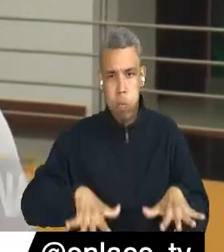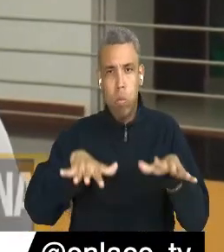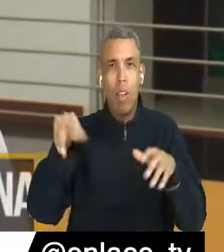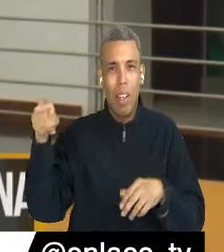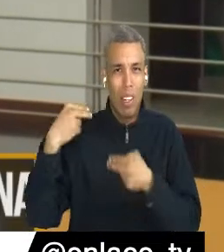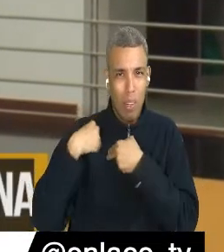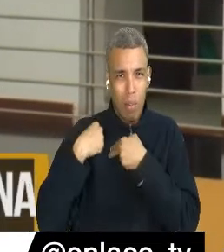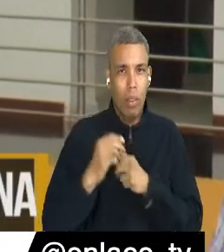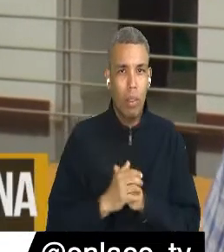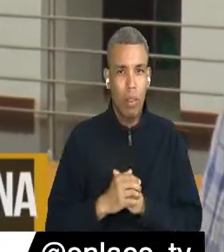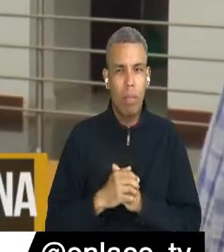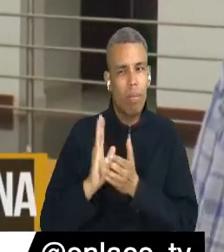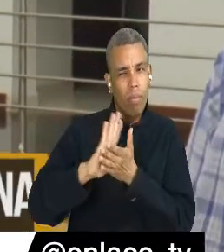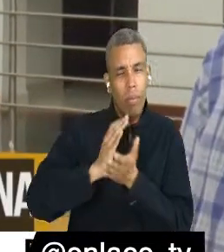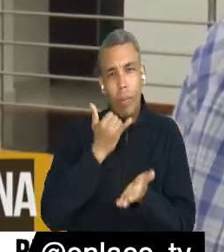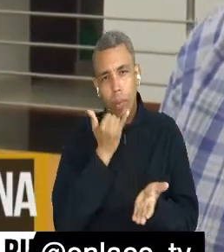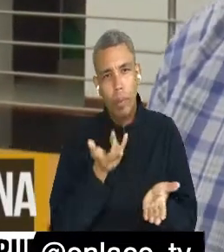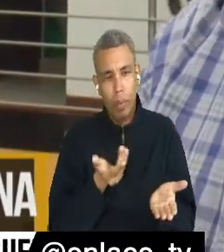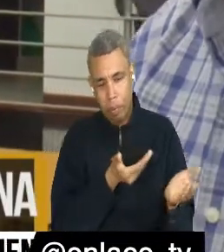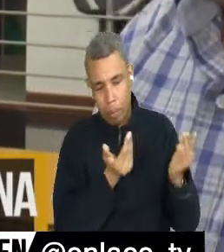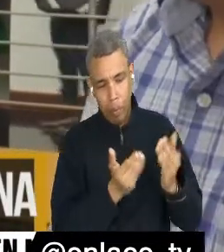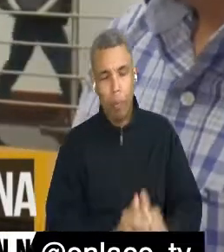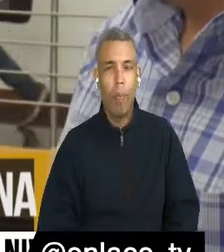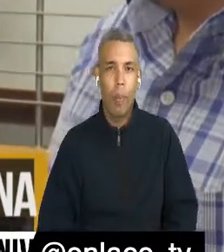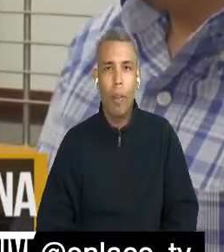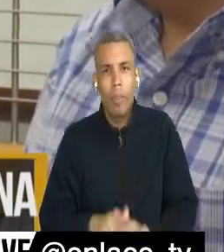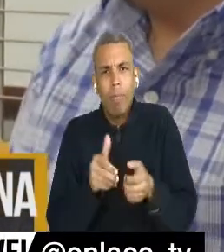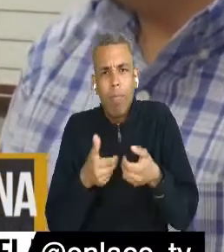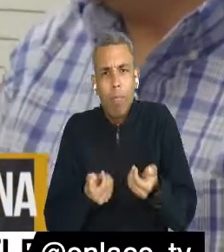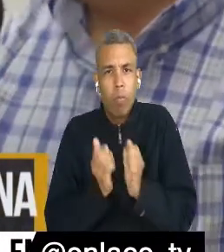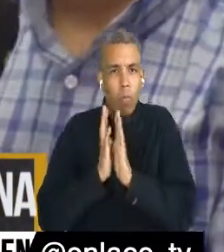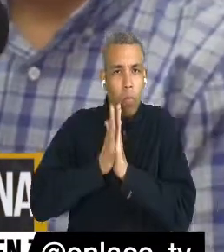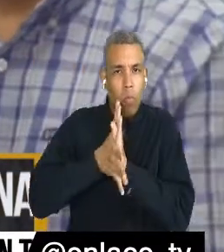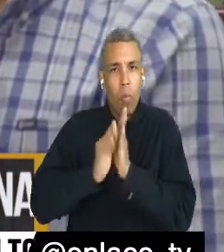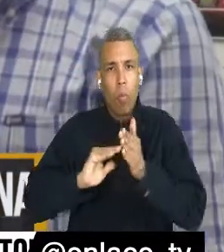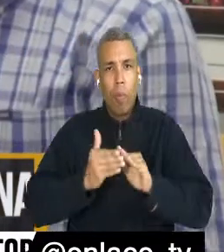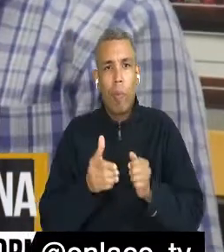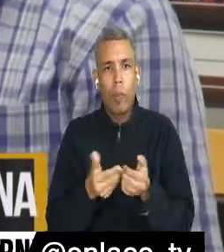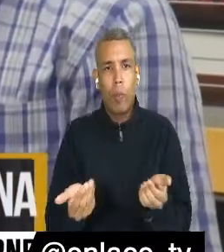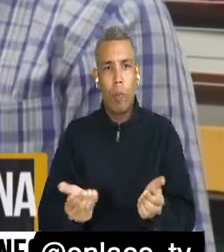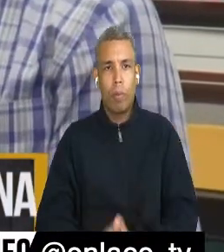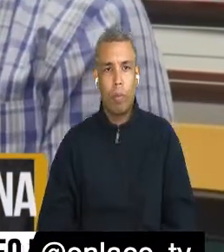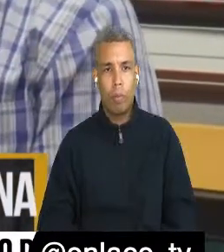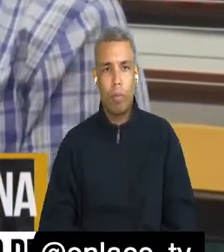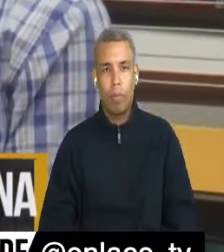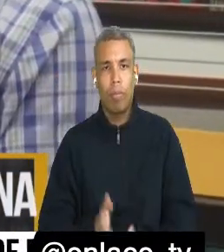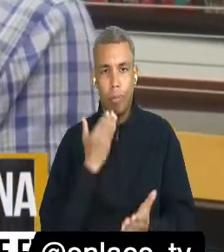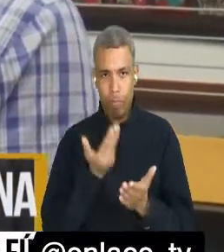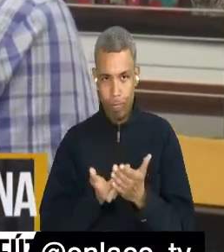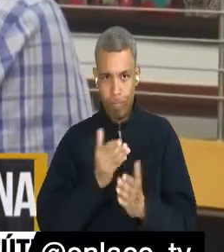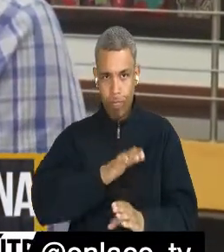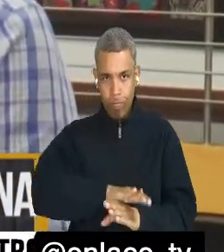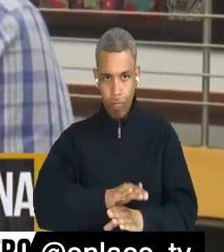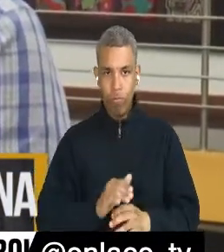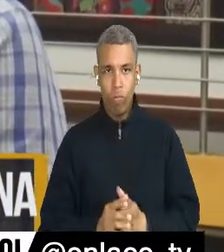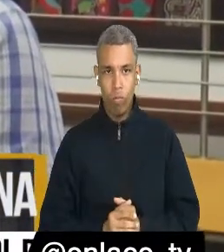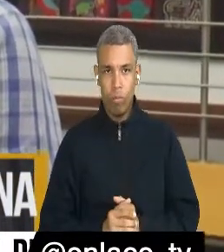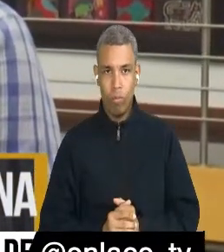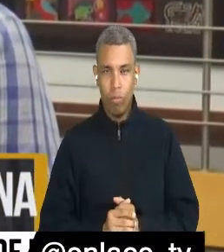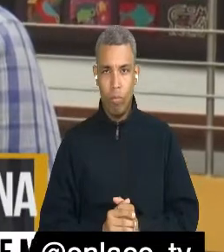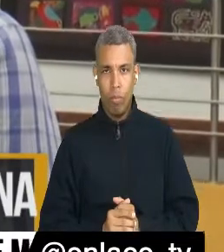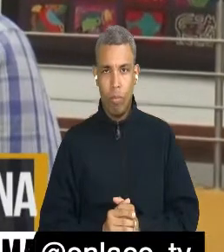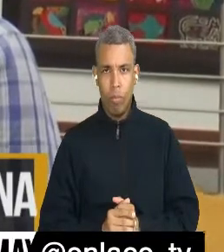por Barranca Bermeja. Roberto, buenas tardes, bienvenido a Enlace Noticias y qué podemos decirle a la comunidad. Muy buenas tardes, podemos decirle o darle